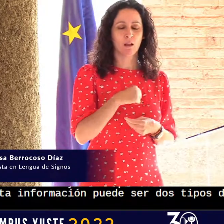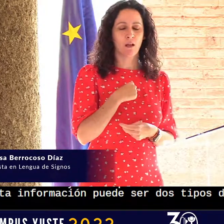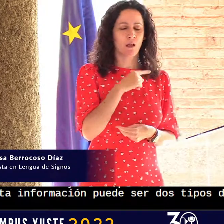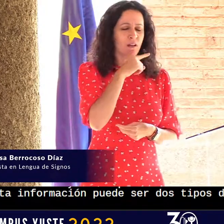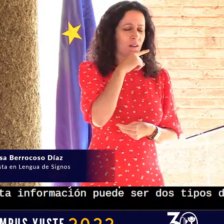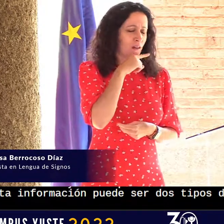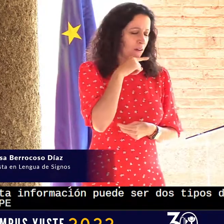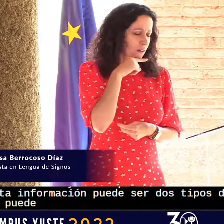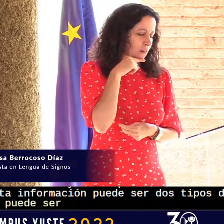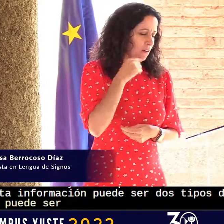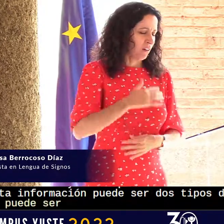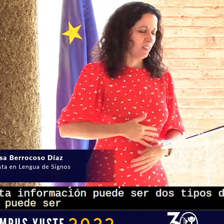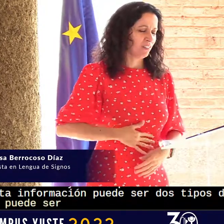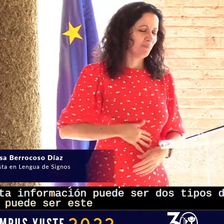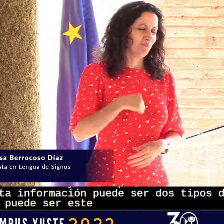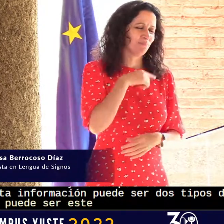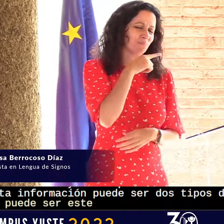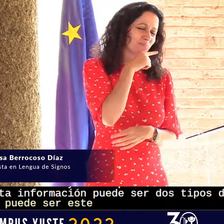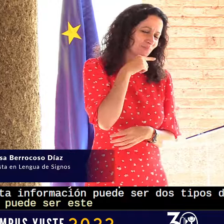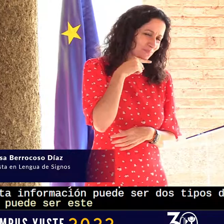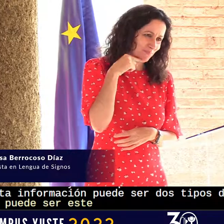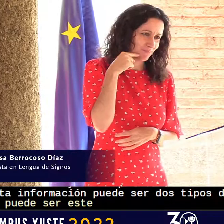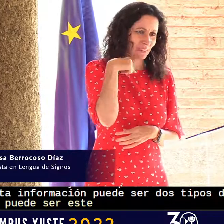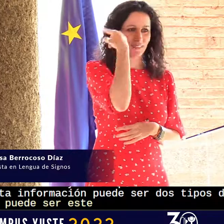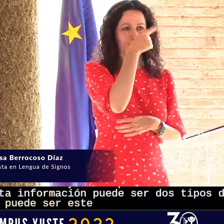o puede ser este